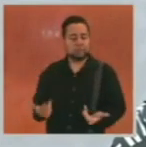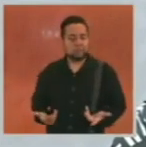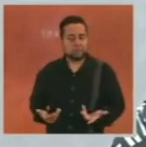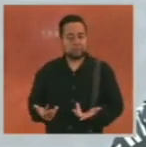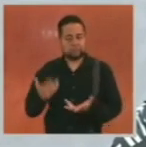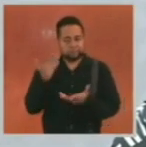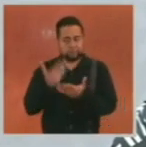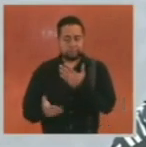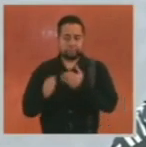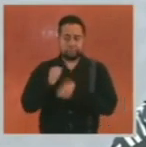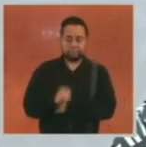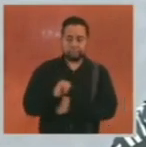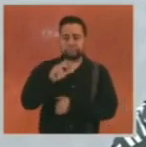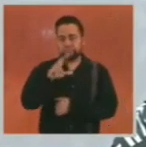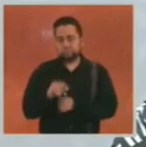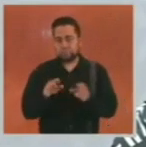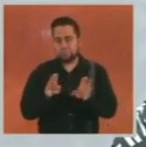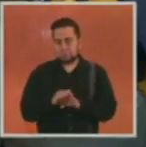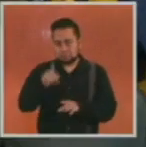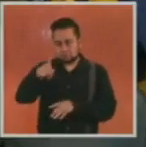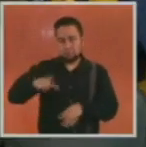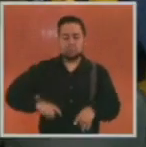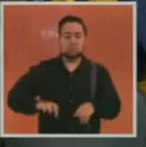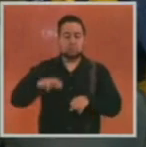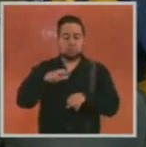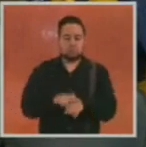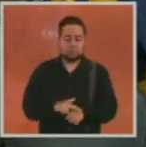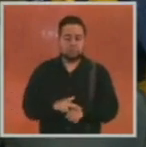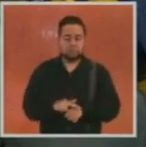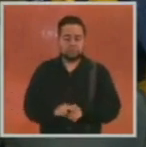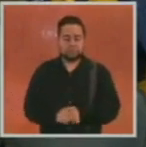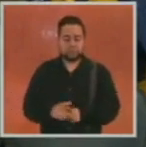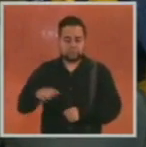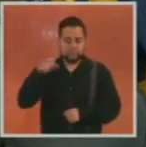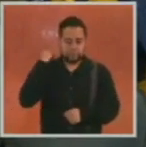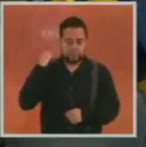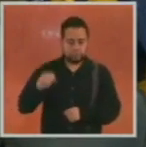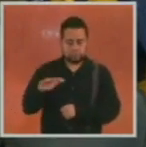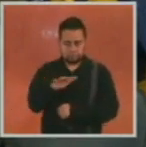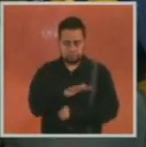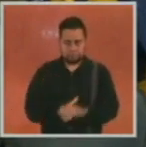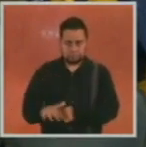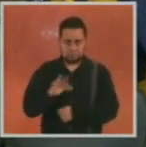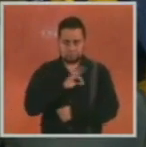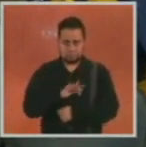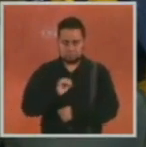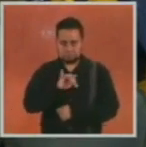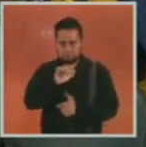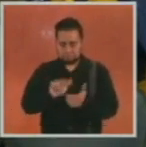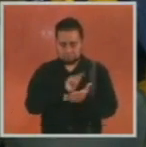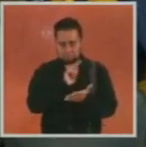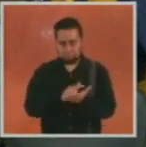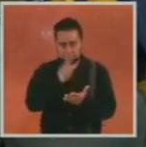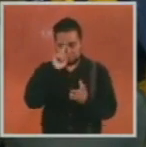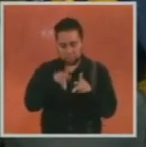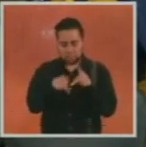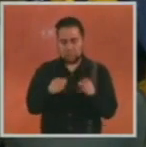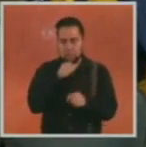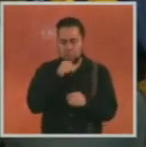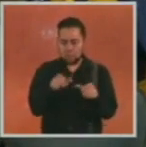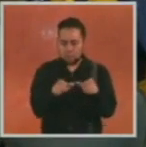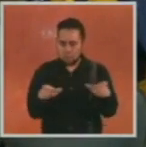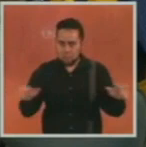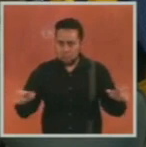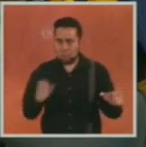se puede lograr como usted señor gobernador que Oaxaca llegue a tener esa ley de protección a periodistas